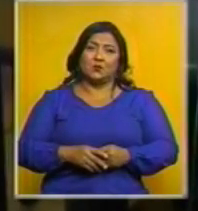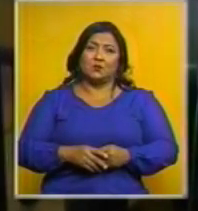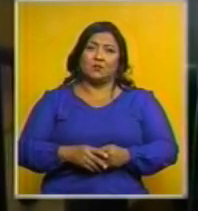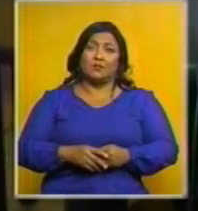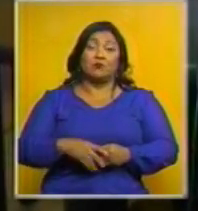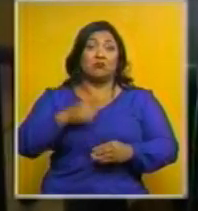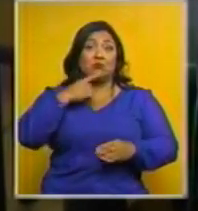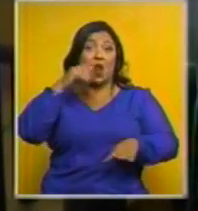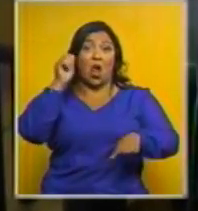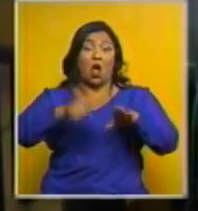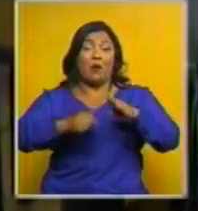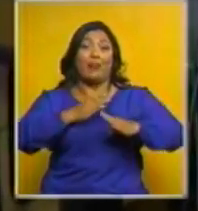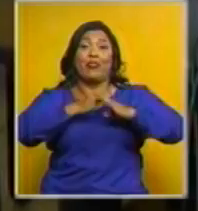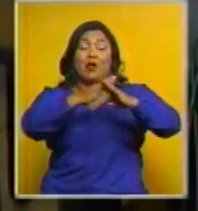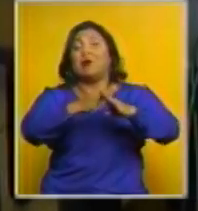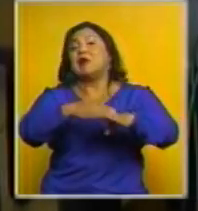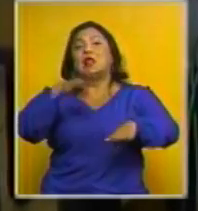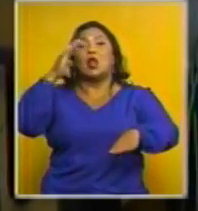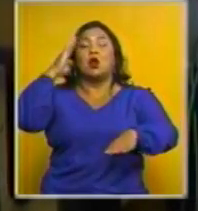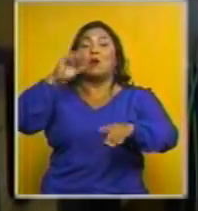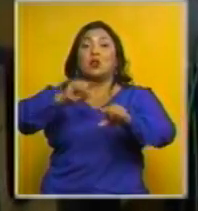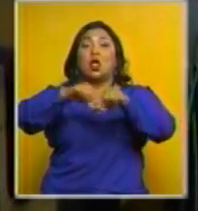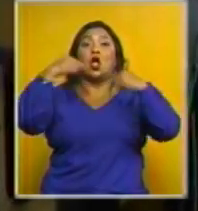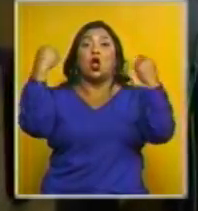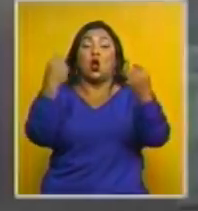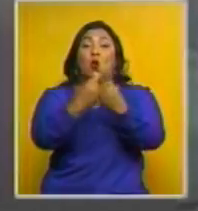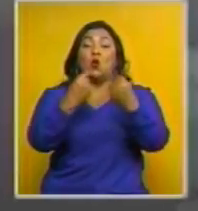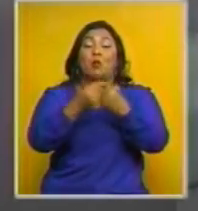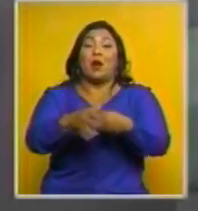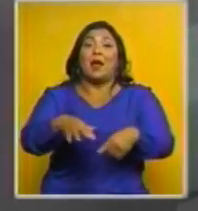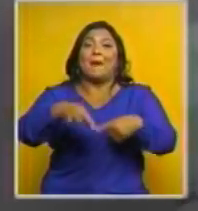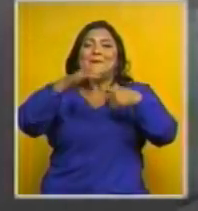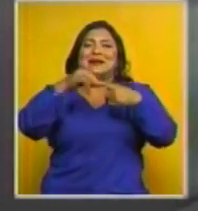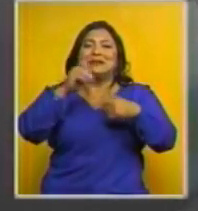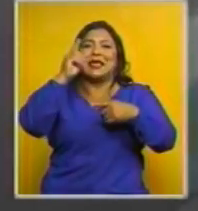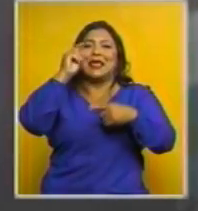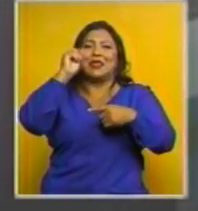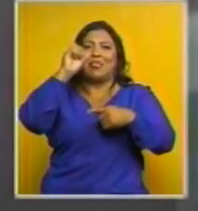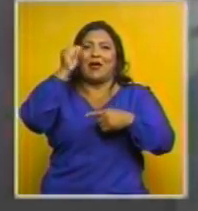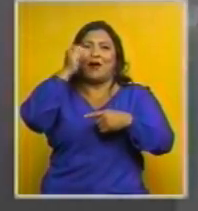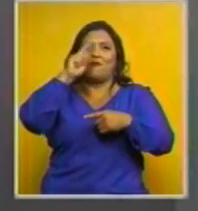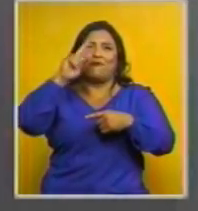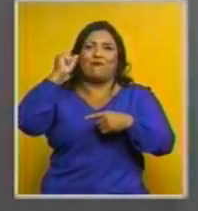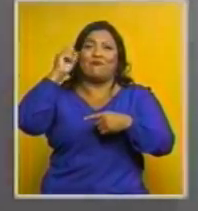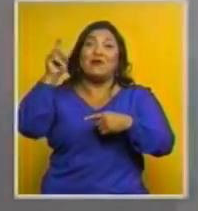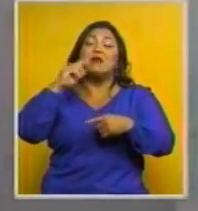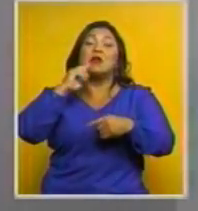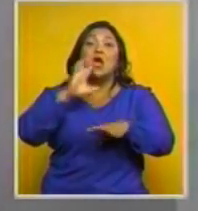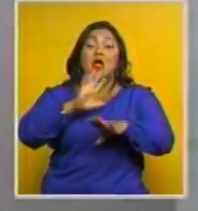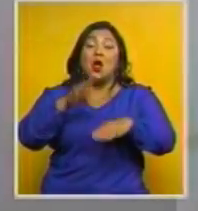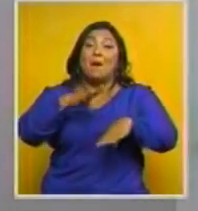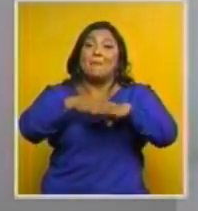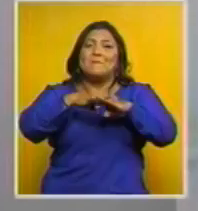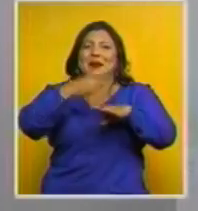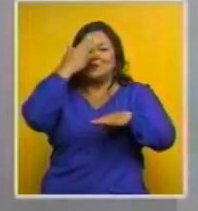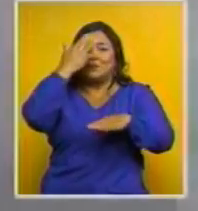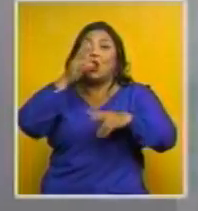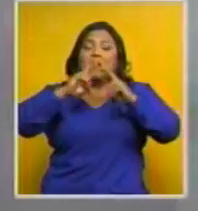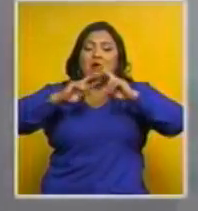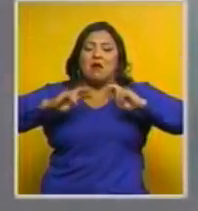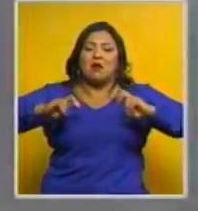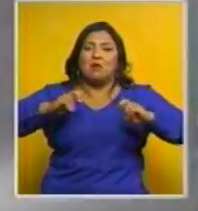Los abogados defensores del comando del Grupo de Operaciones Especiales David Velastegui, quien se encuentra detenido por la